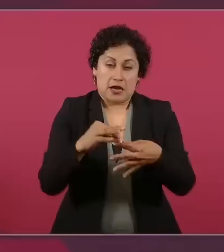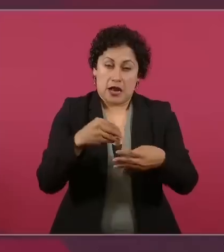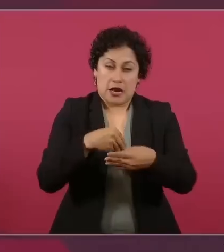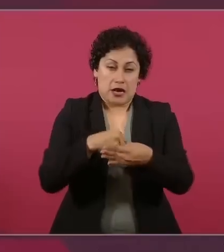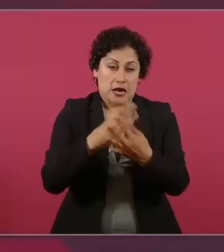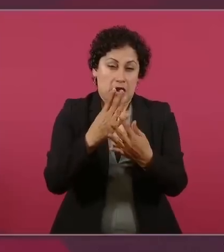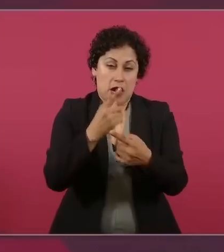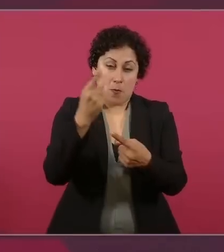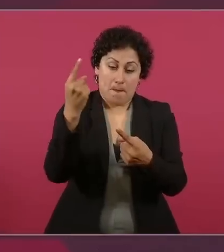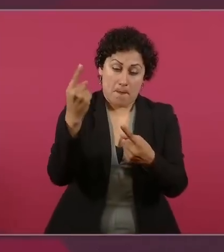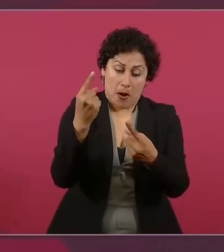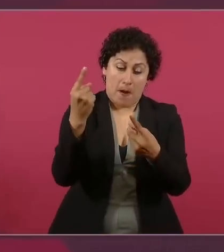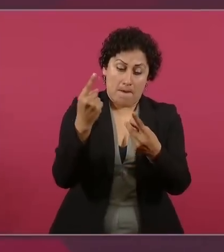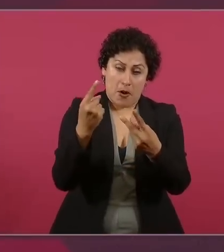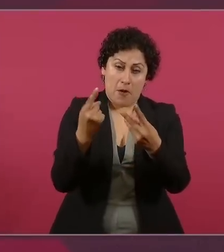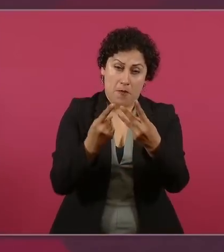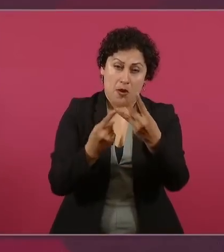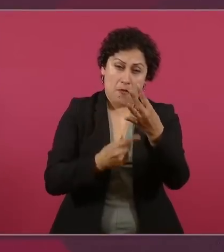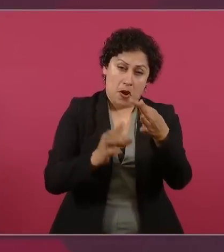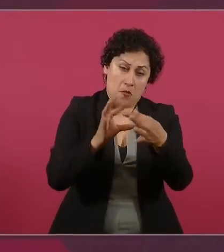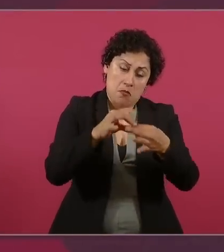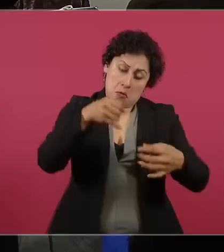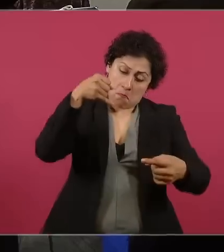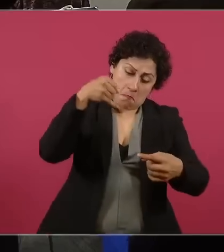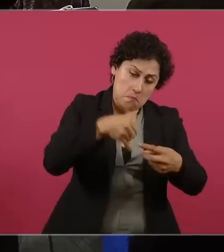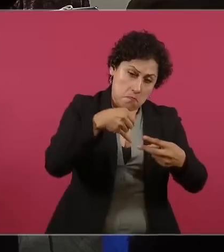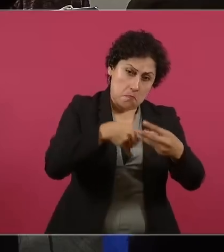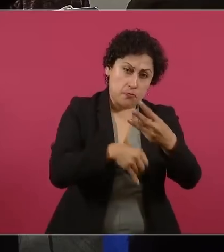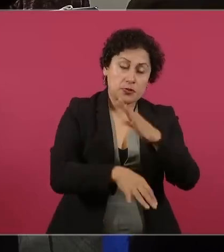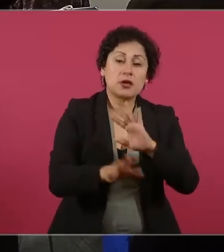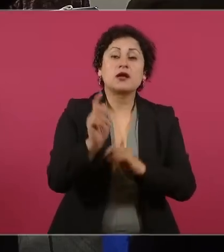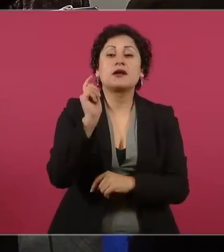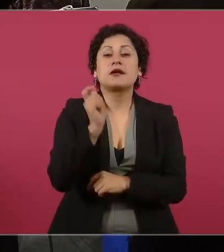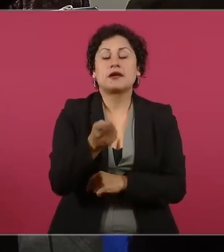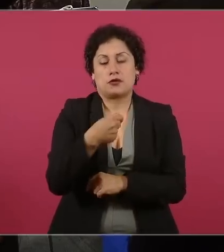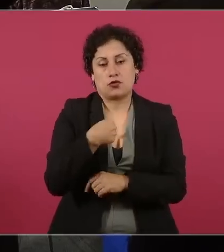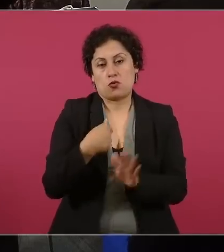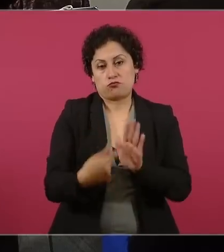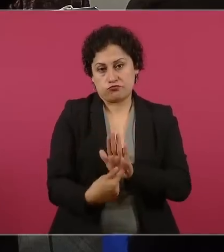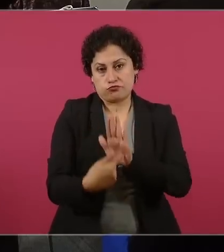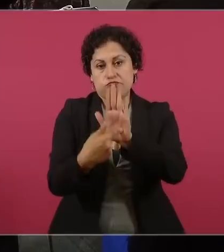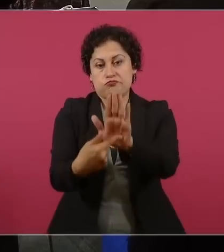cómo veo las cosas, con quién